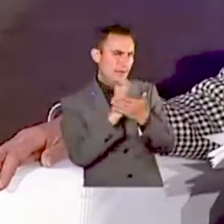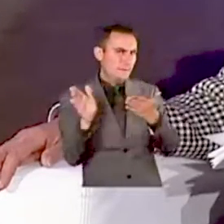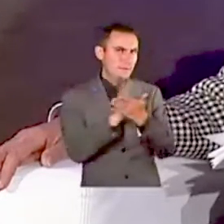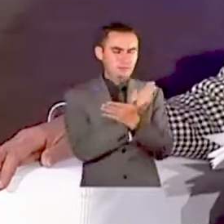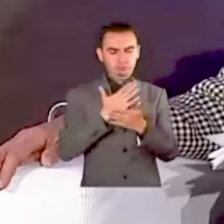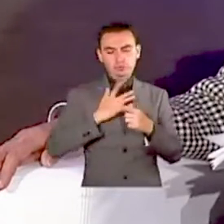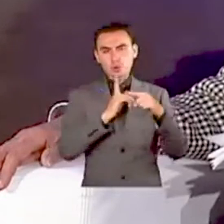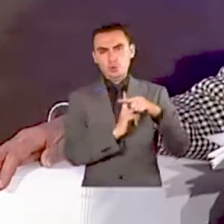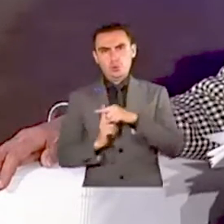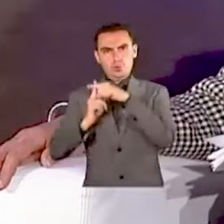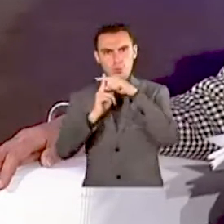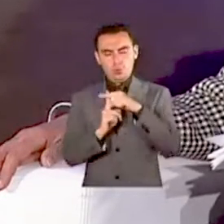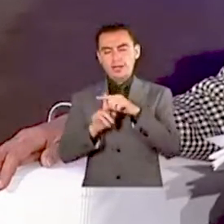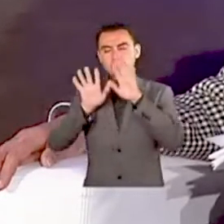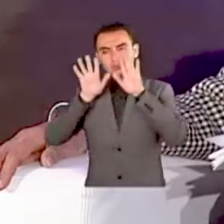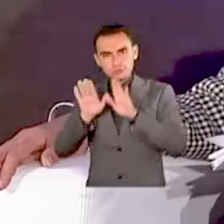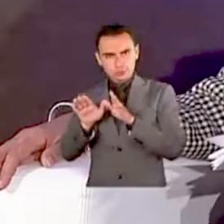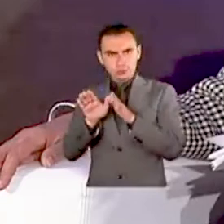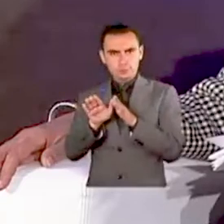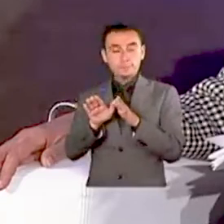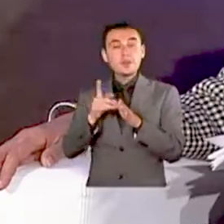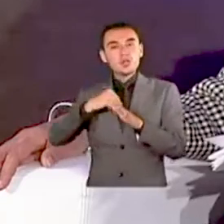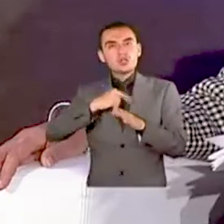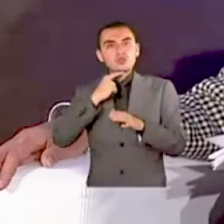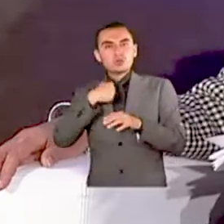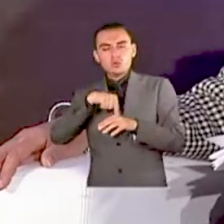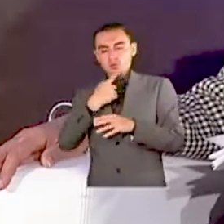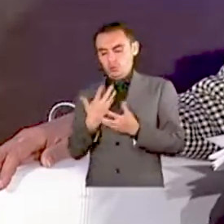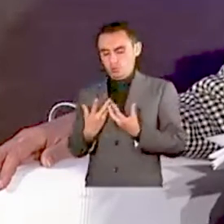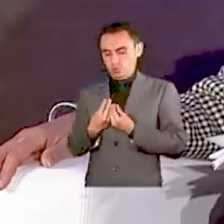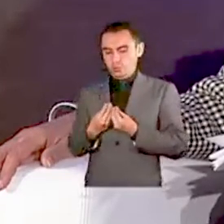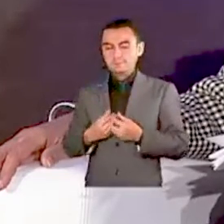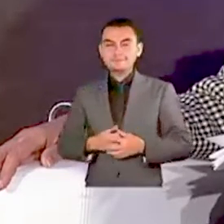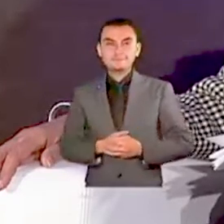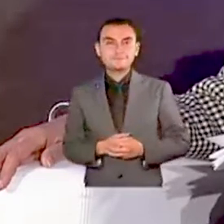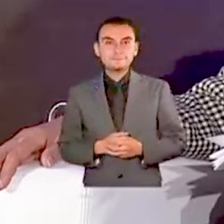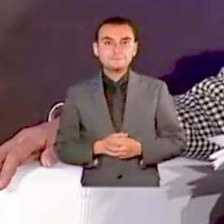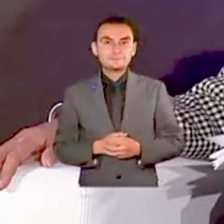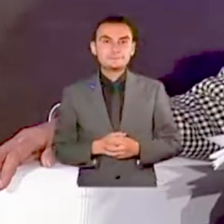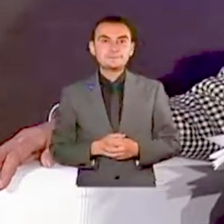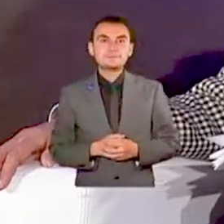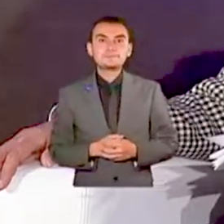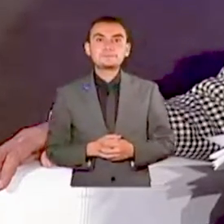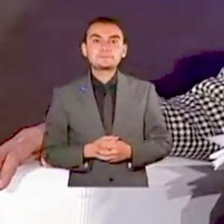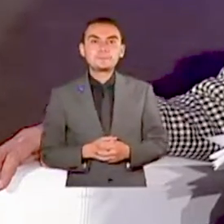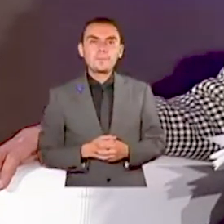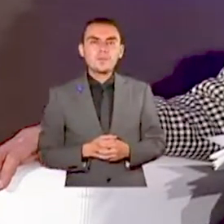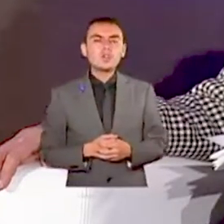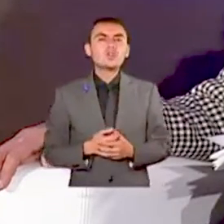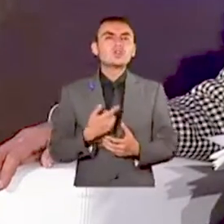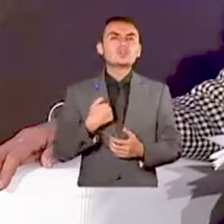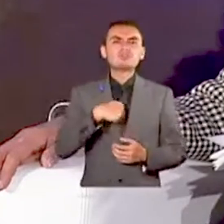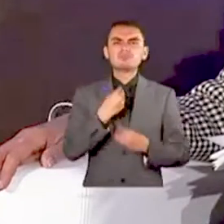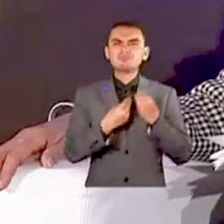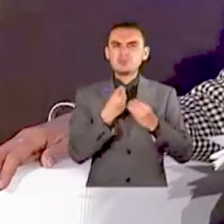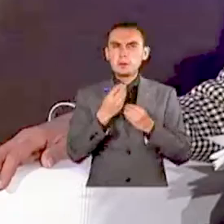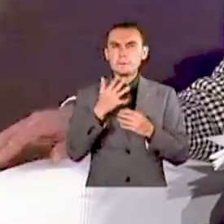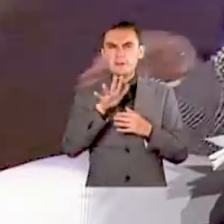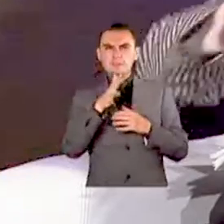Procuraduría y tiene especialmente nuestra delegada. Pues tuvimos más de